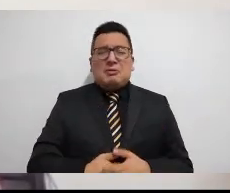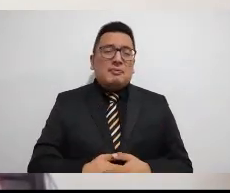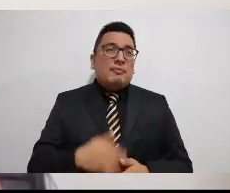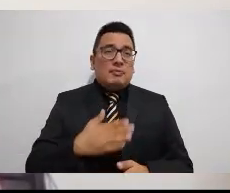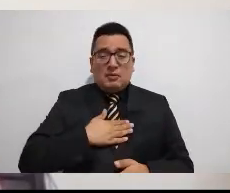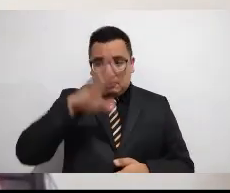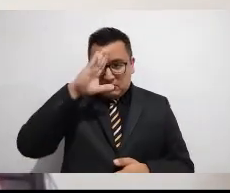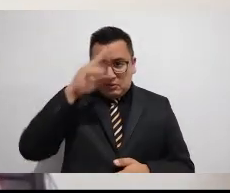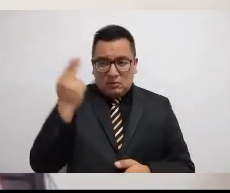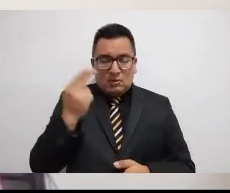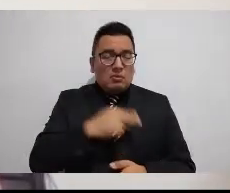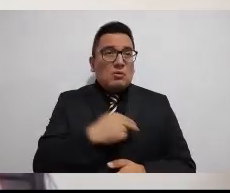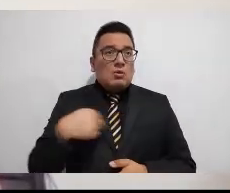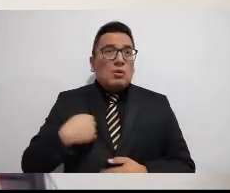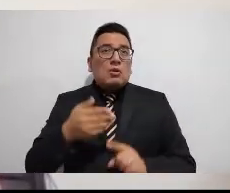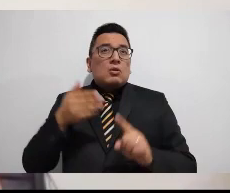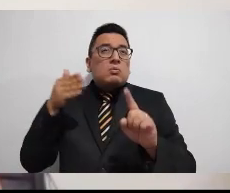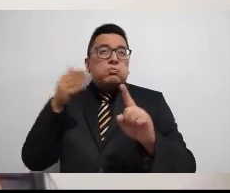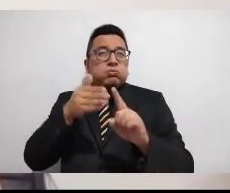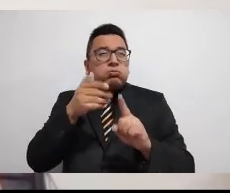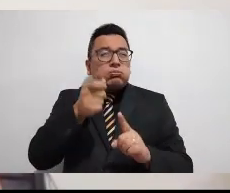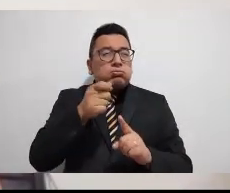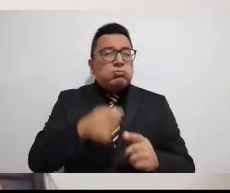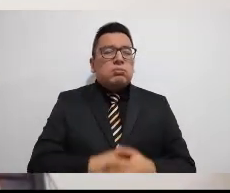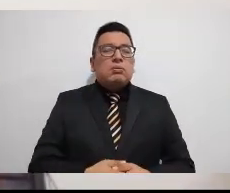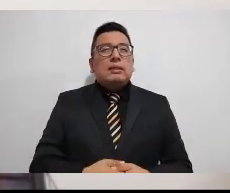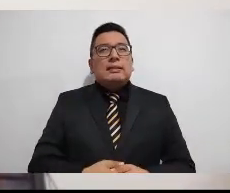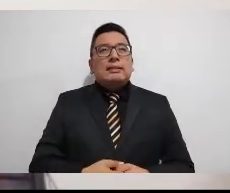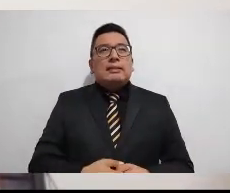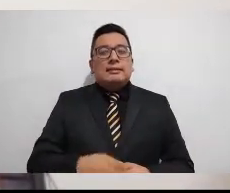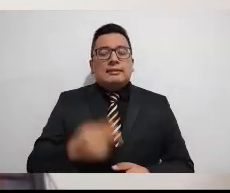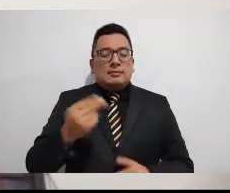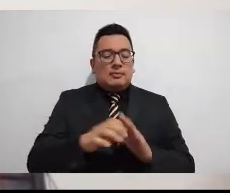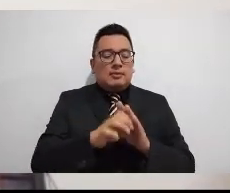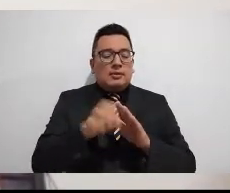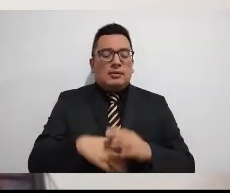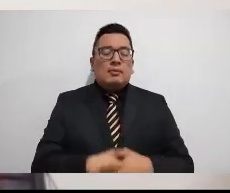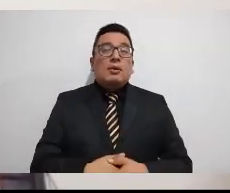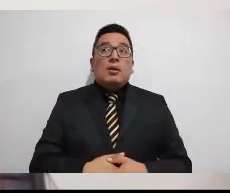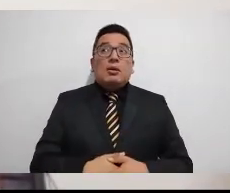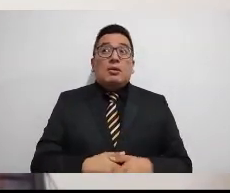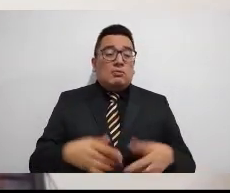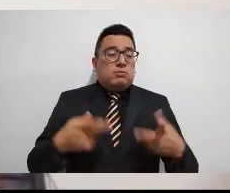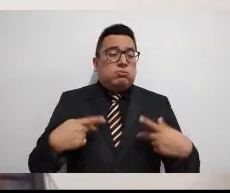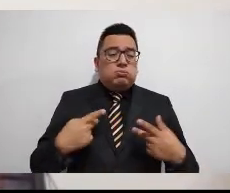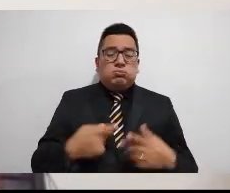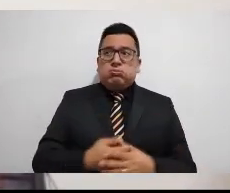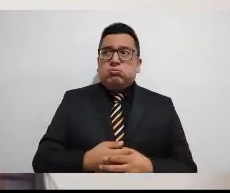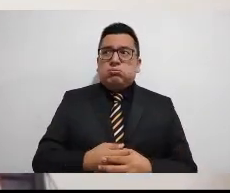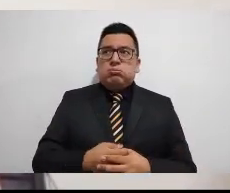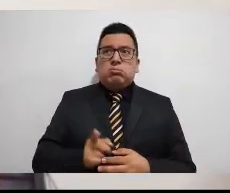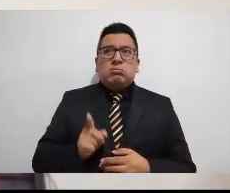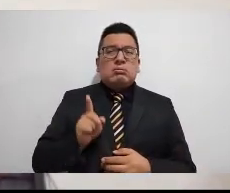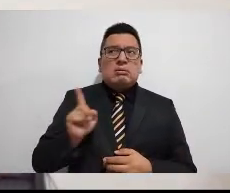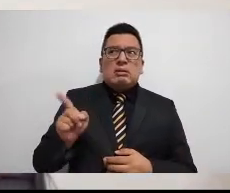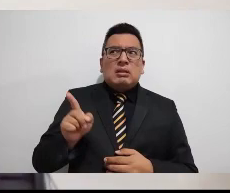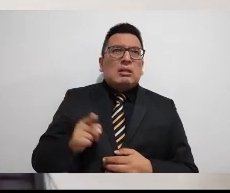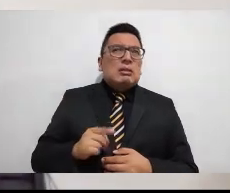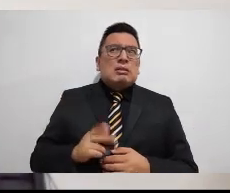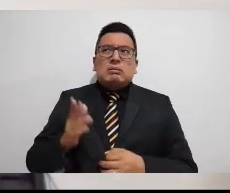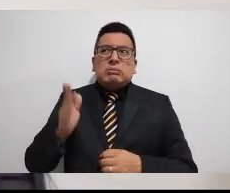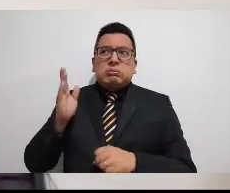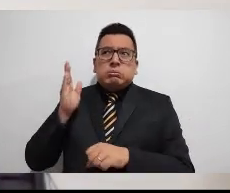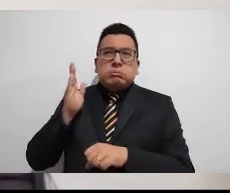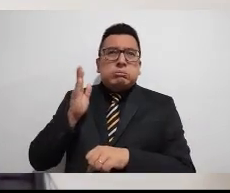cosas que hay que trabajar es en judicializar el racismo. Eso es algo que no tenemos en el país. Hablamos de